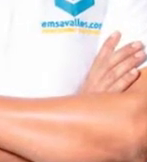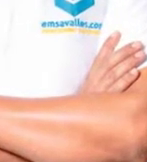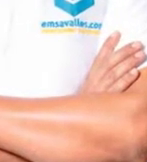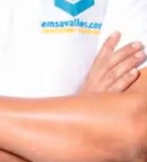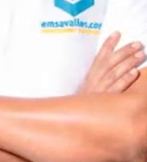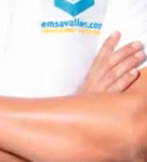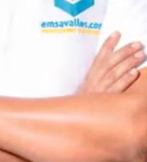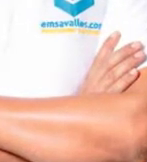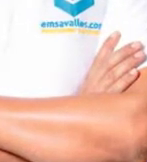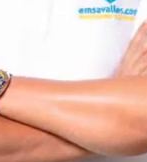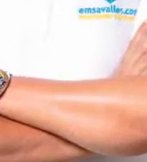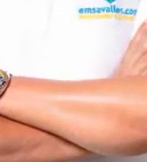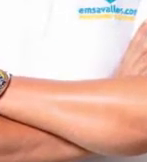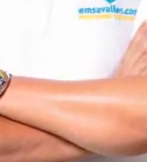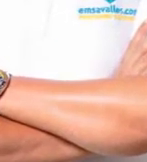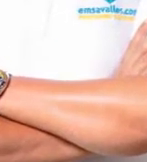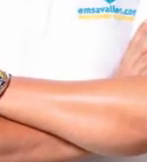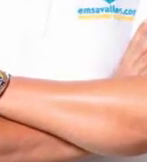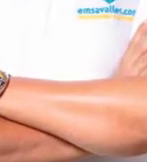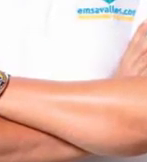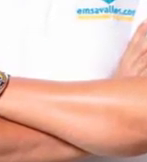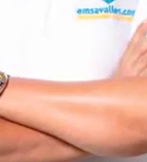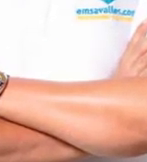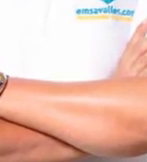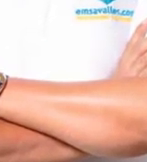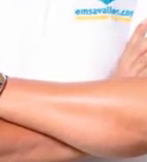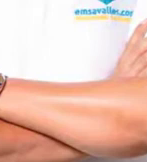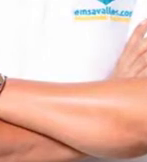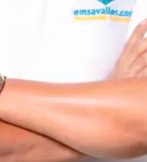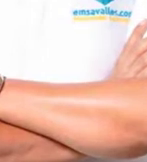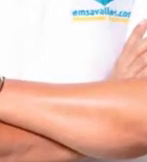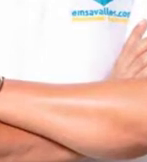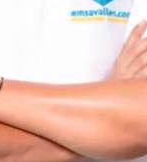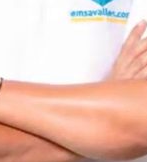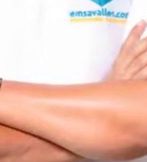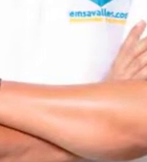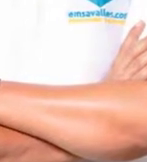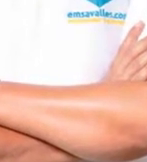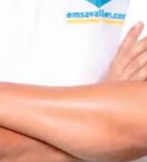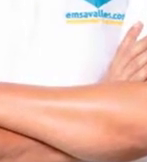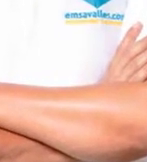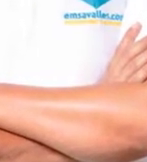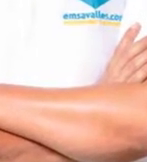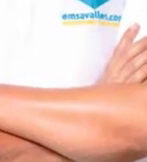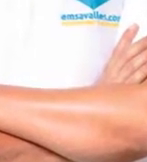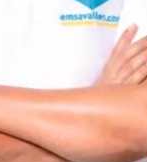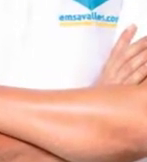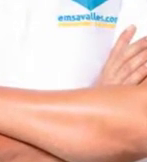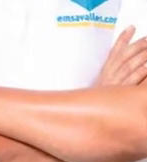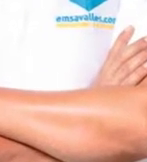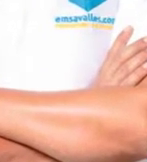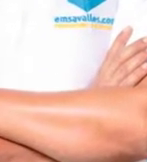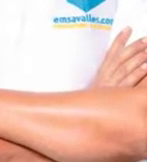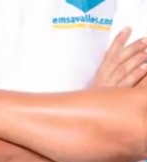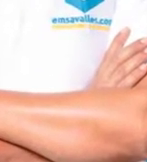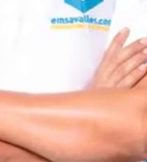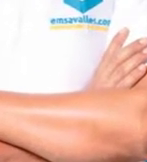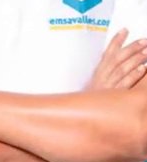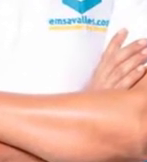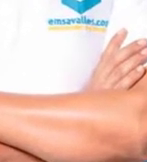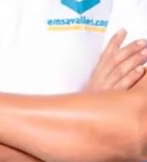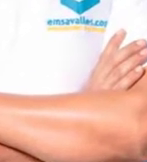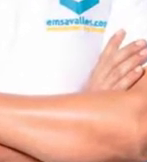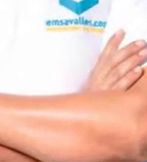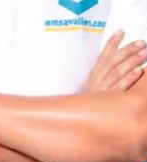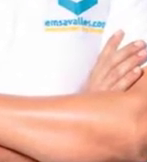técnico, a Ismael Gómez y a toda la gente del Máster allá por hacer posible que regresamos. Las fallas técnicas no tienen palabra, pero